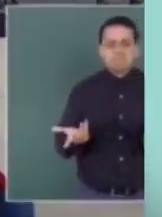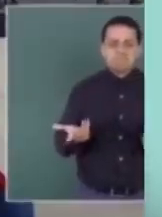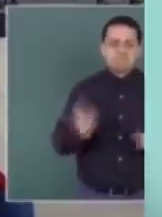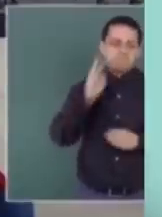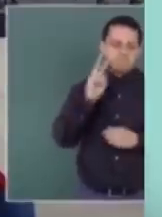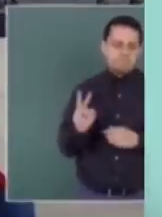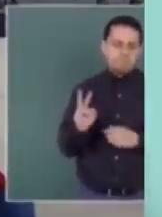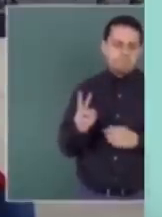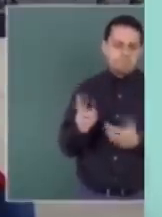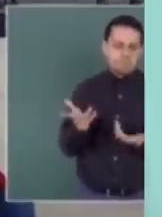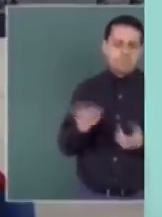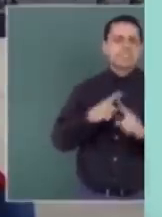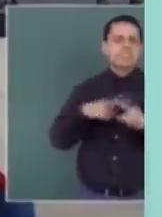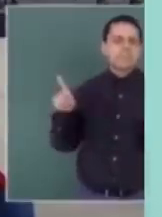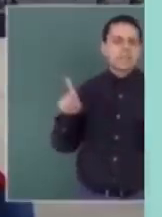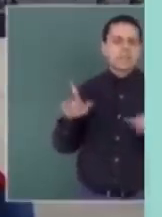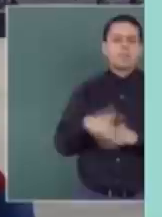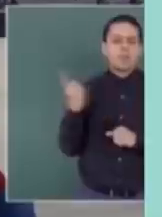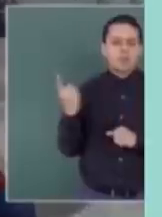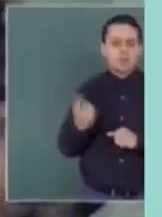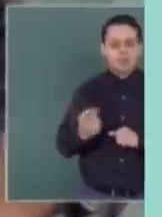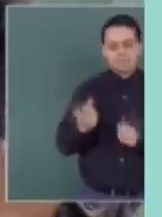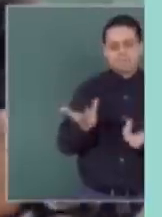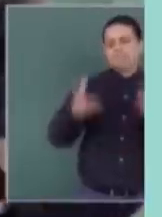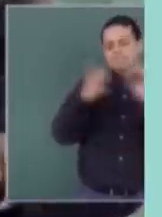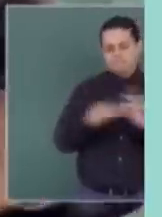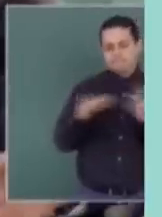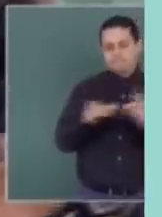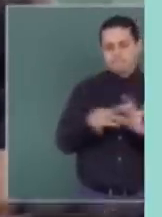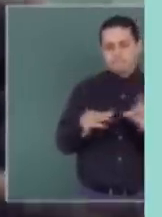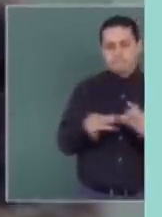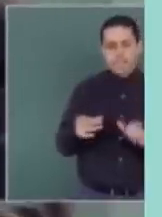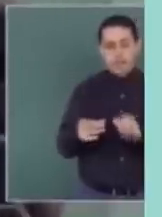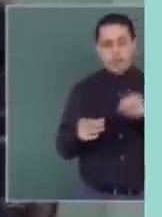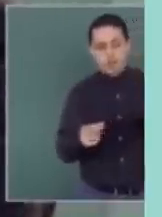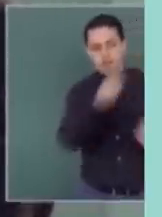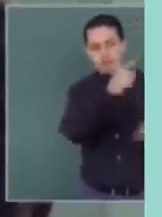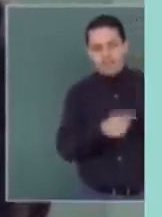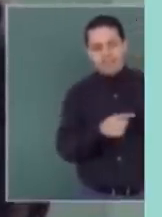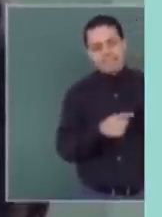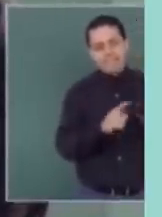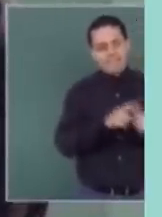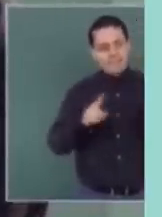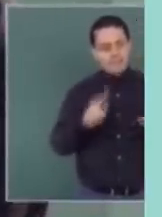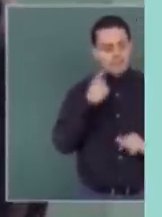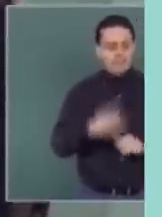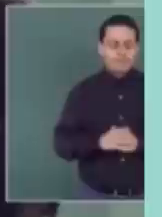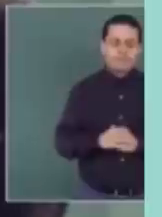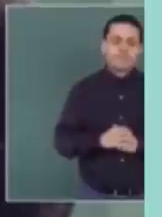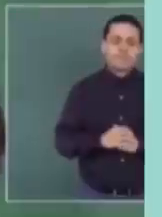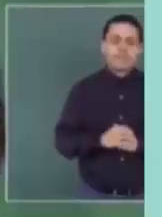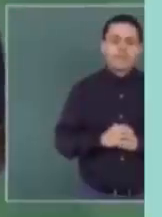notorias diferencias con relación a los otros asuntos.